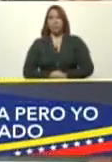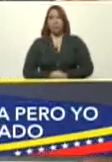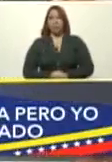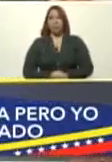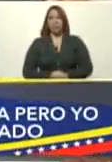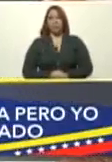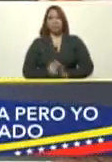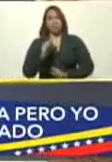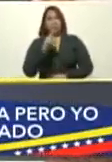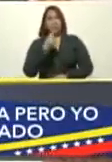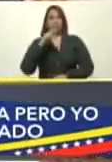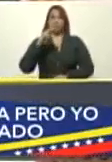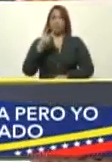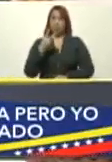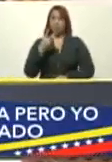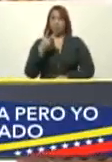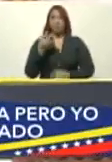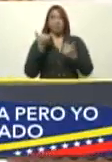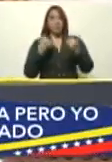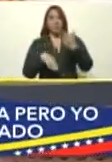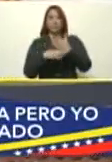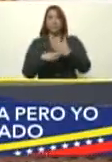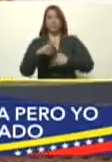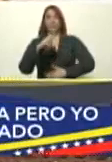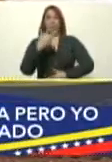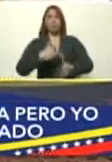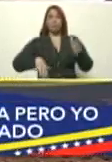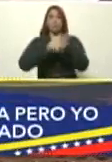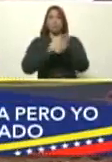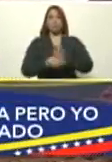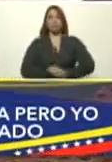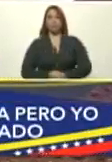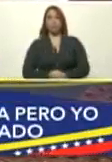La primera, la segunda dosis, ahora vamos a la dosis de refuerzo.